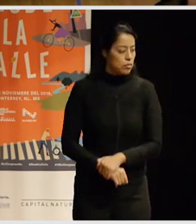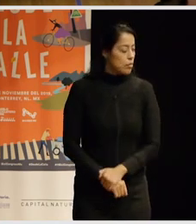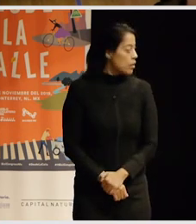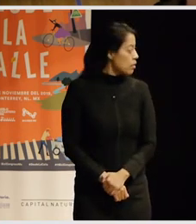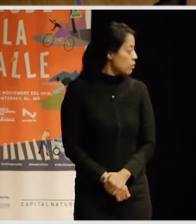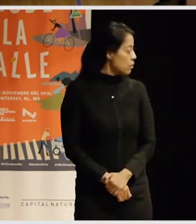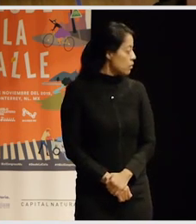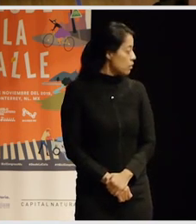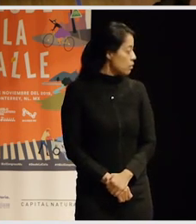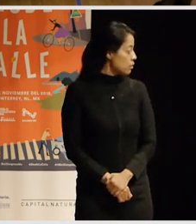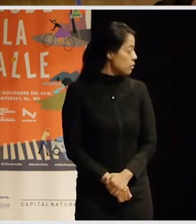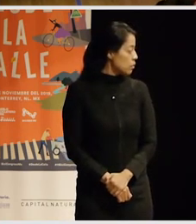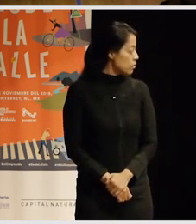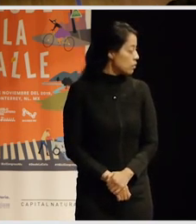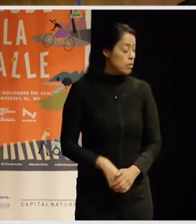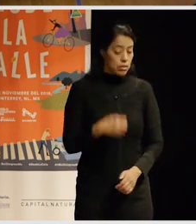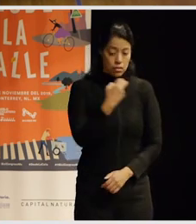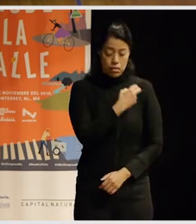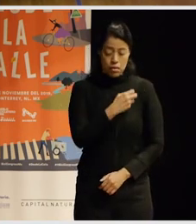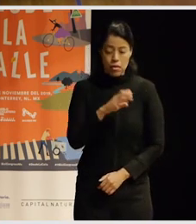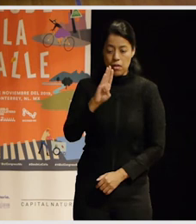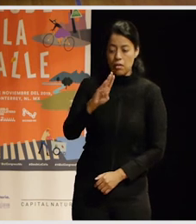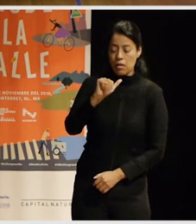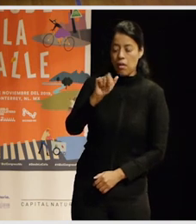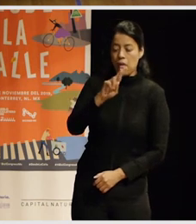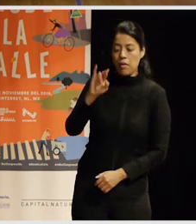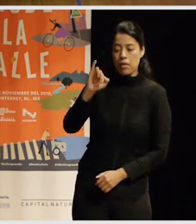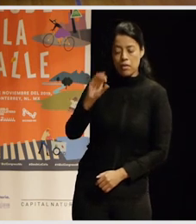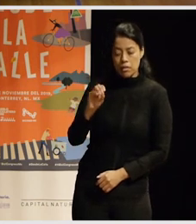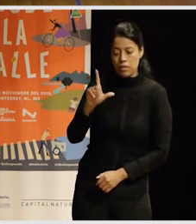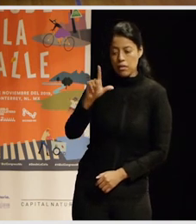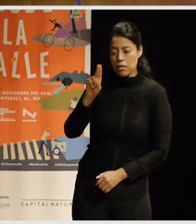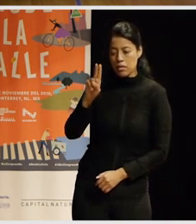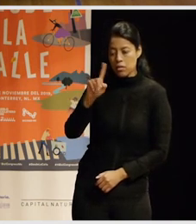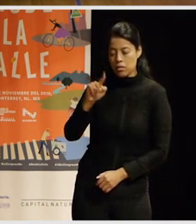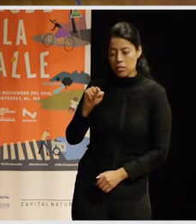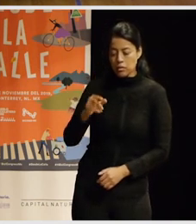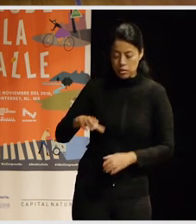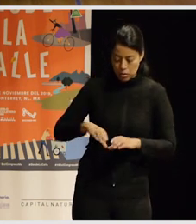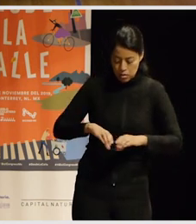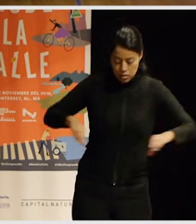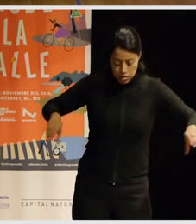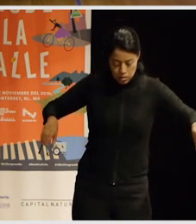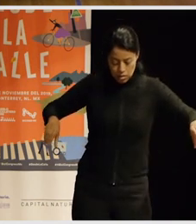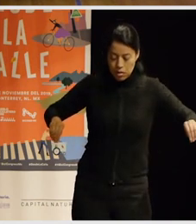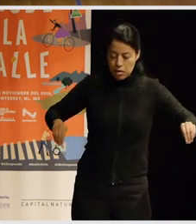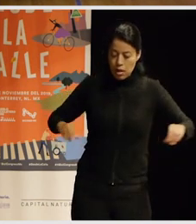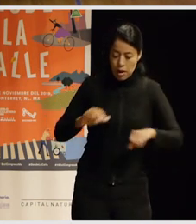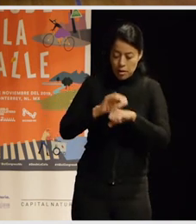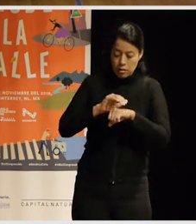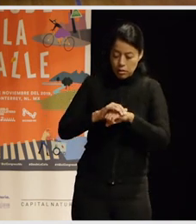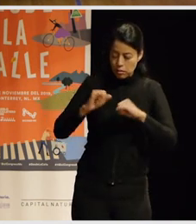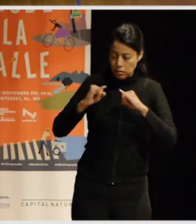gracias en esta parte del barrio de la luz sólo mencioné que fueron nuestros amigos de la banqueta se respeta que ellos